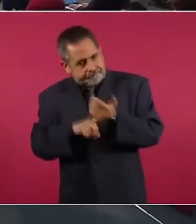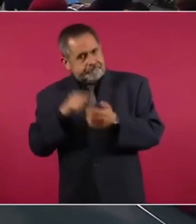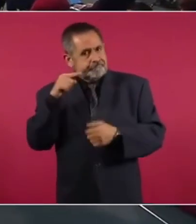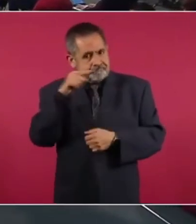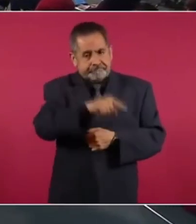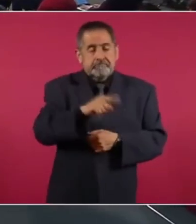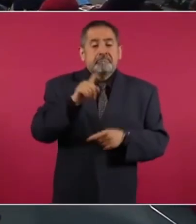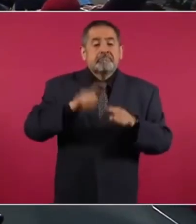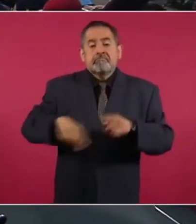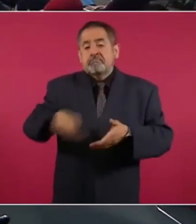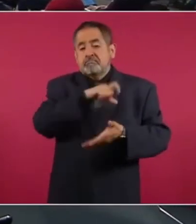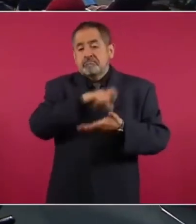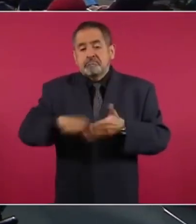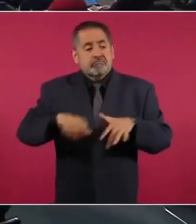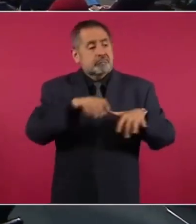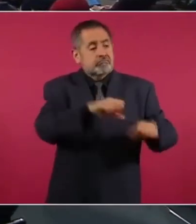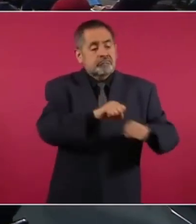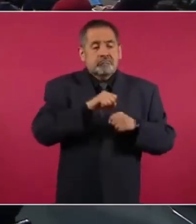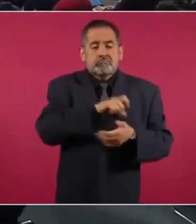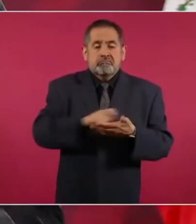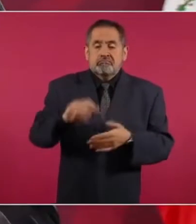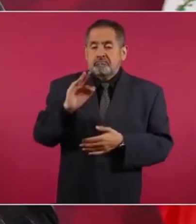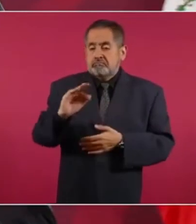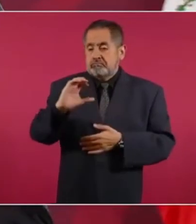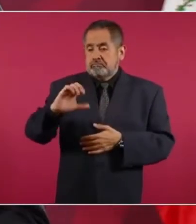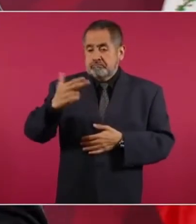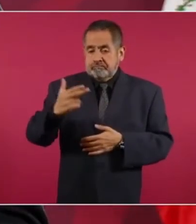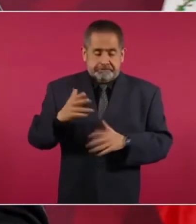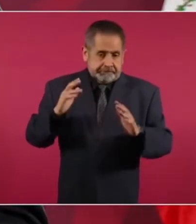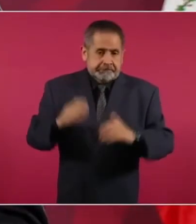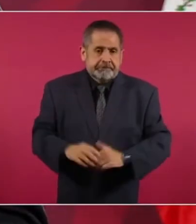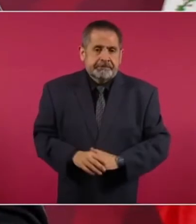pero el que compró el avión fue Calderón.